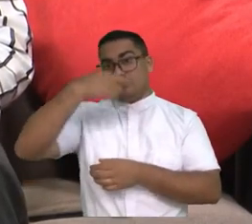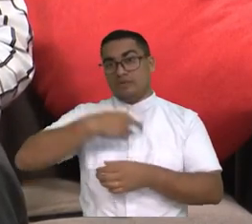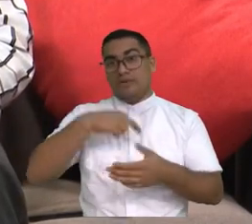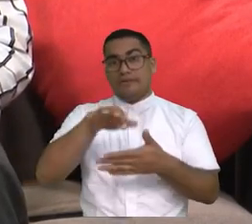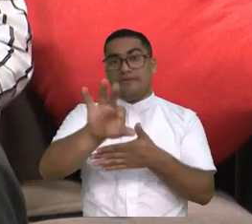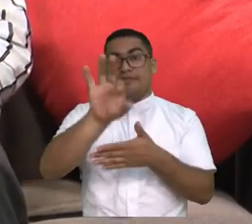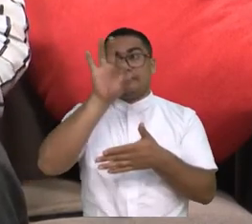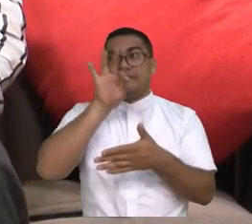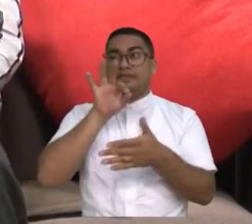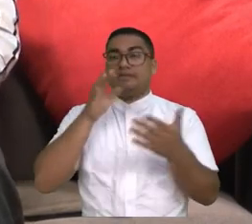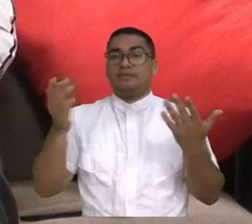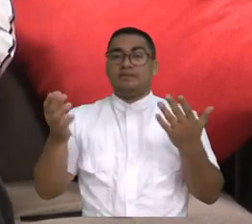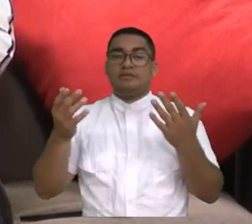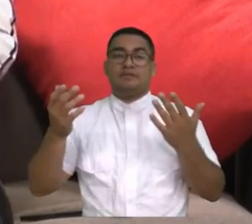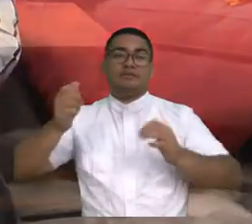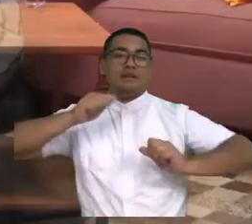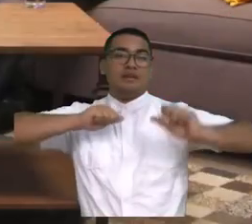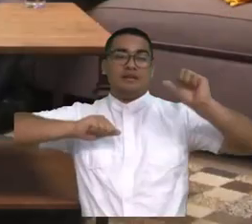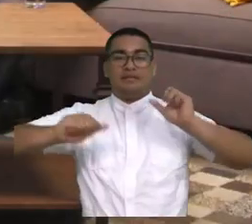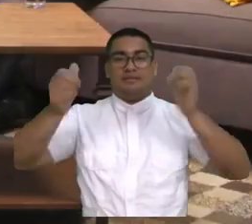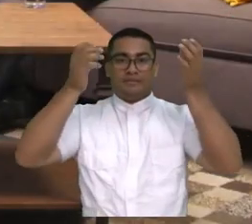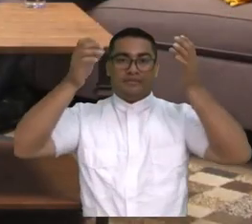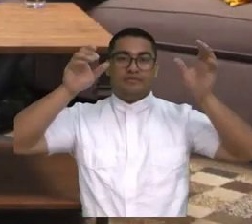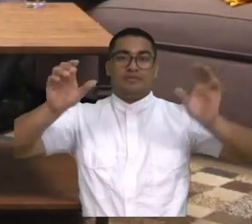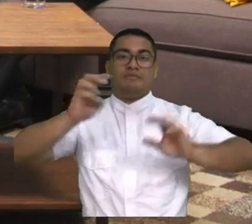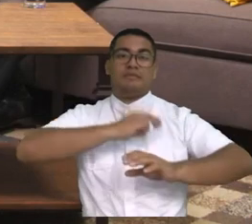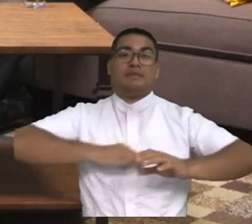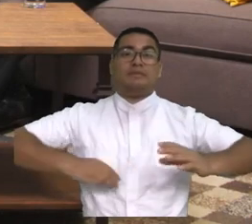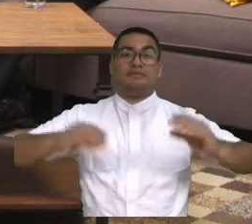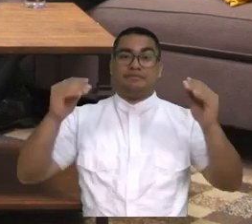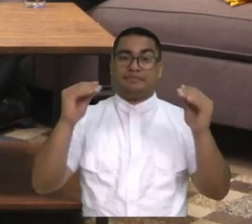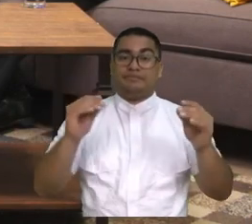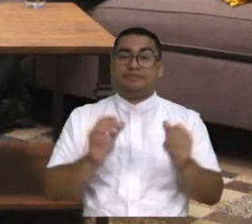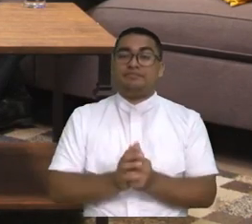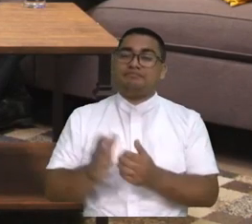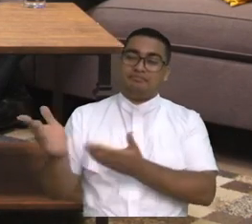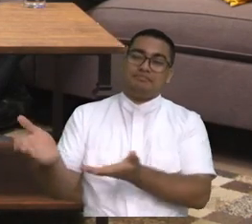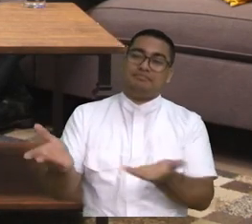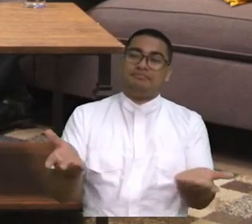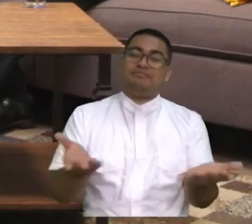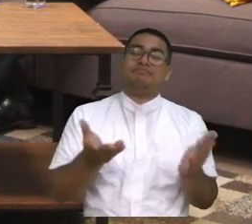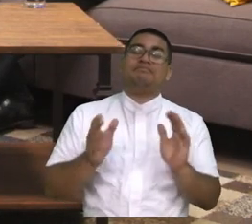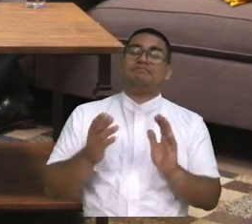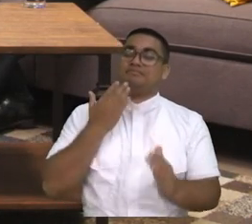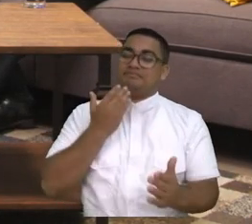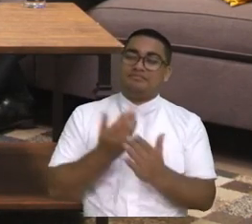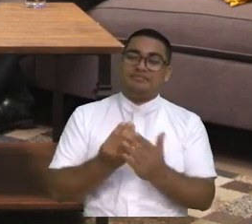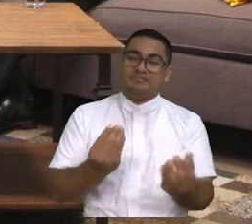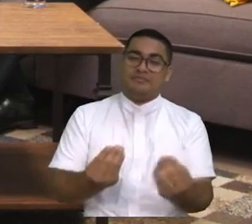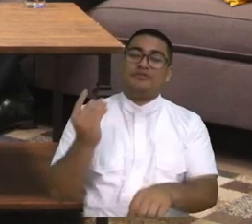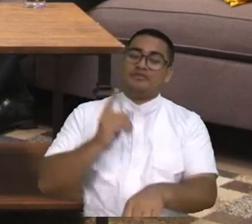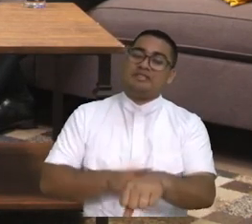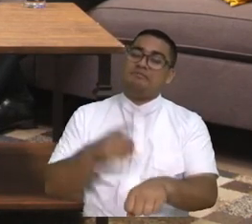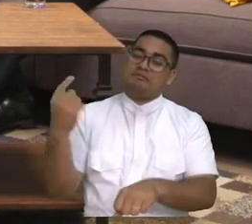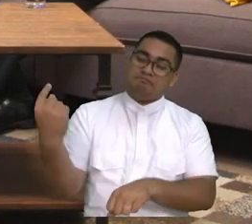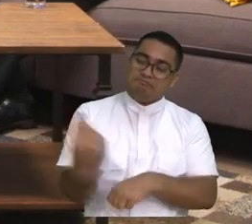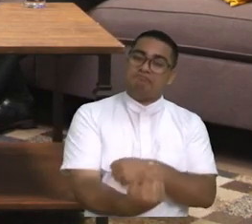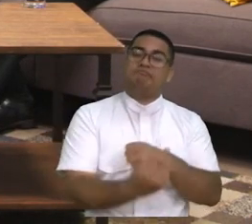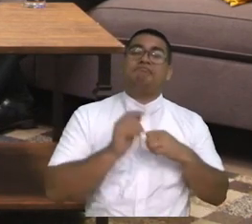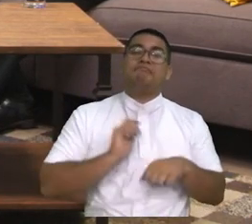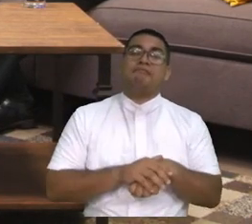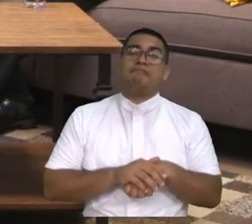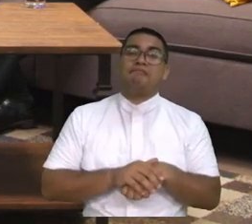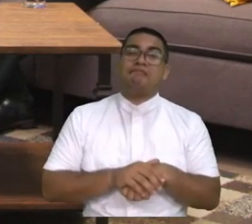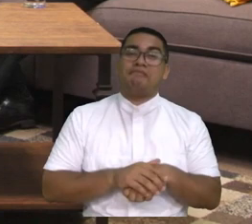y Cultural del Ministerio de Educación. Compañero, pues bienvenido en principio. Muchas gracias por su tiempo. Y